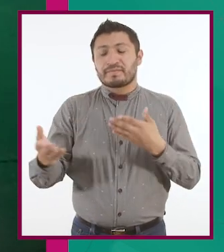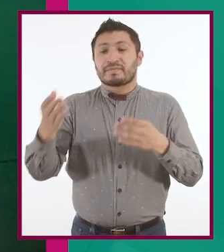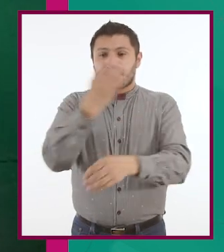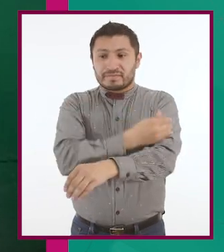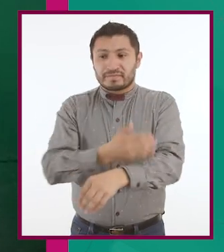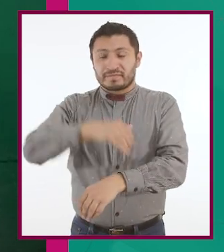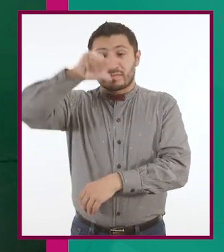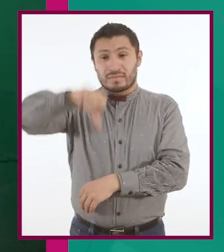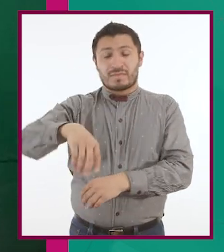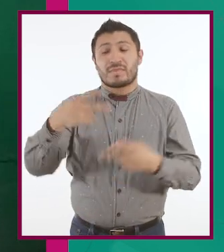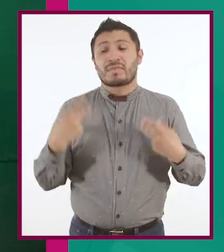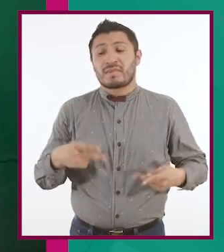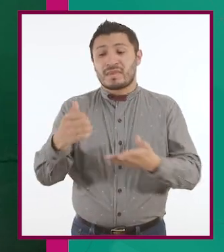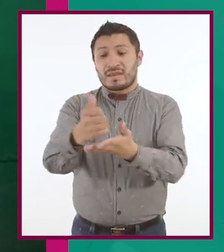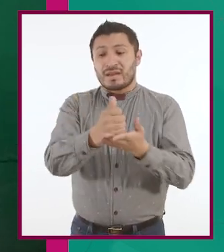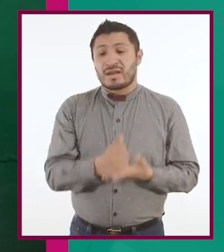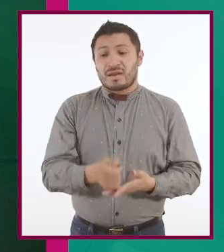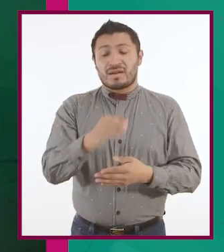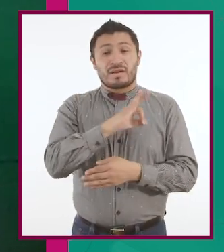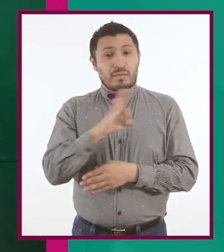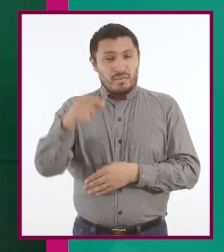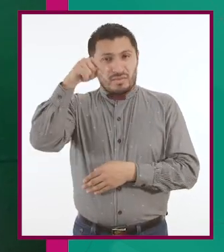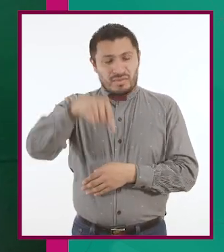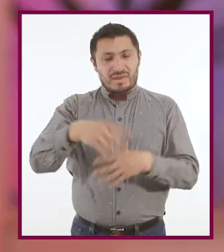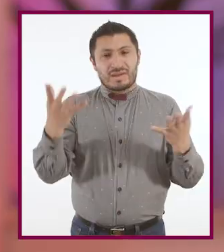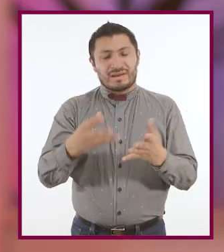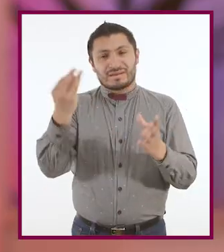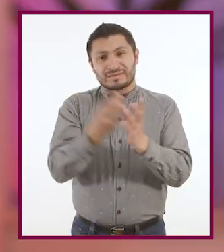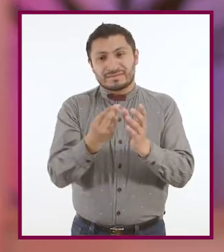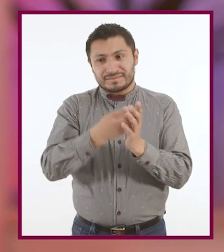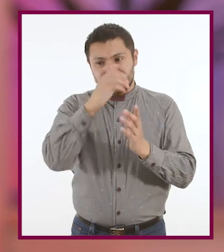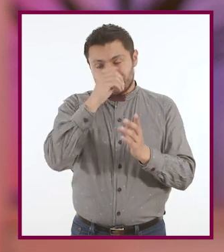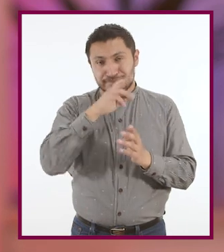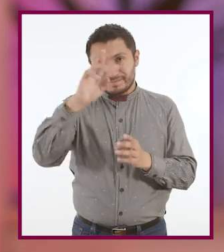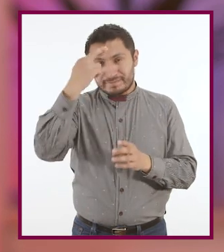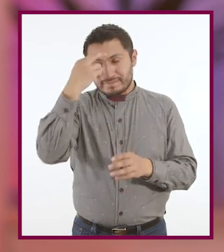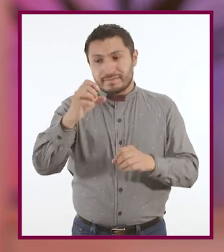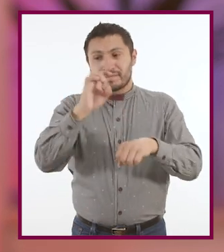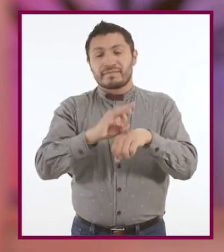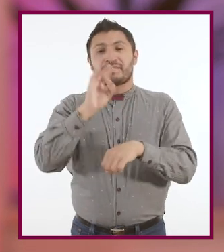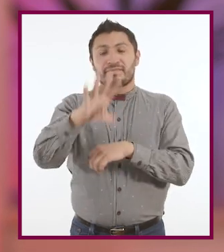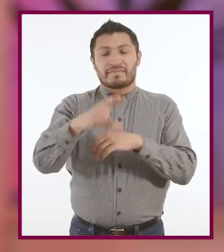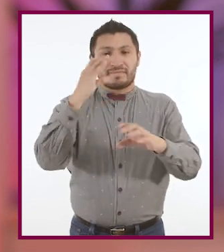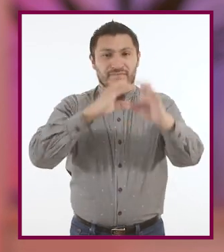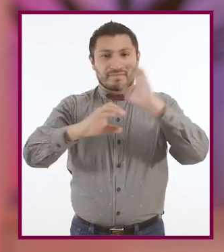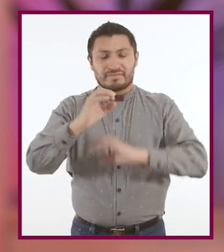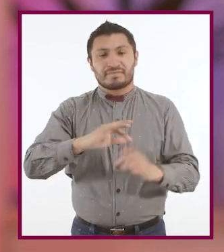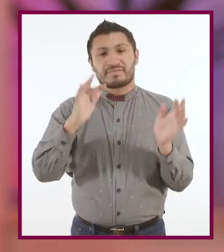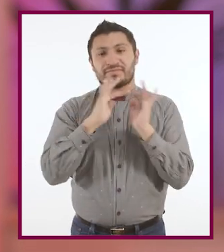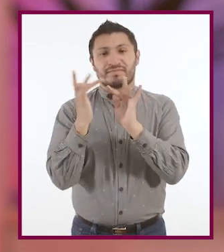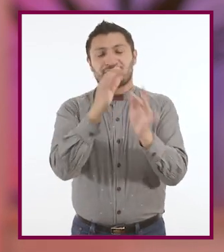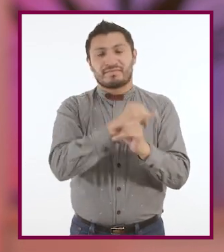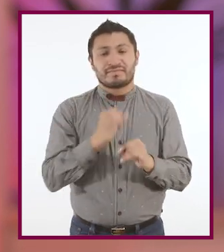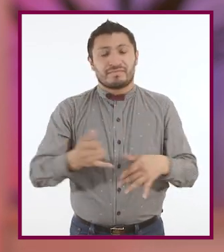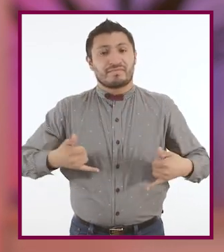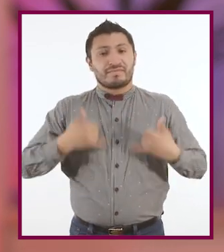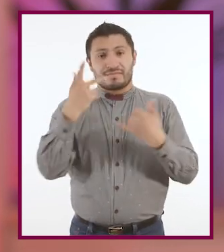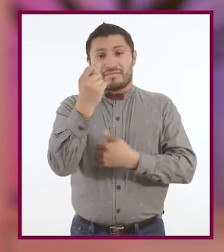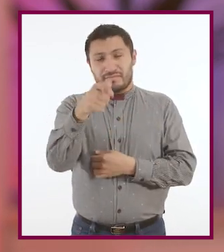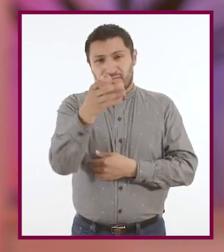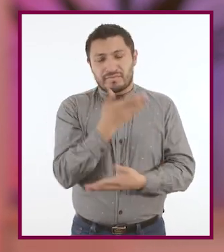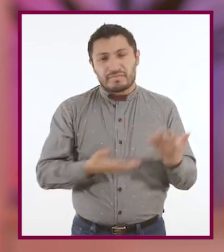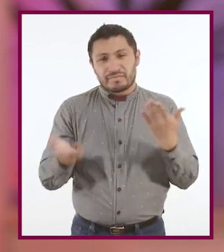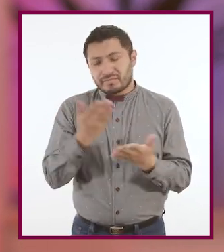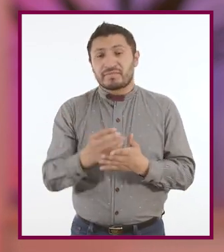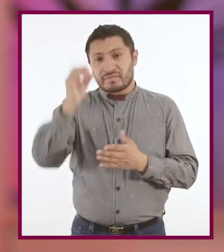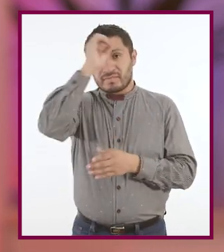acompañaron y quienes nos ayudan a hacer posible este programa. No olvides mandar tus comentarios a las redes de Jóvenes en TV. Puedes compartir